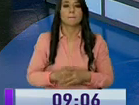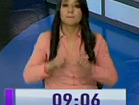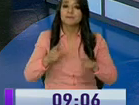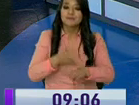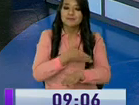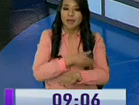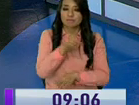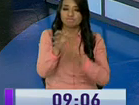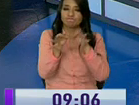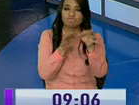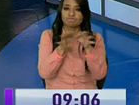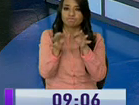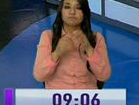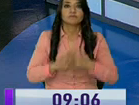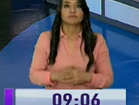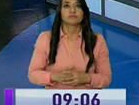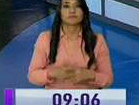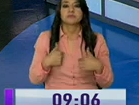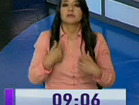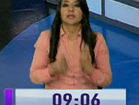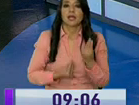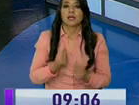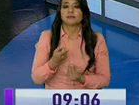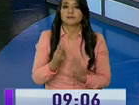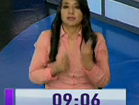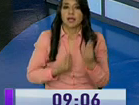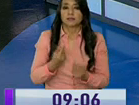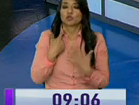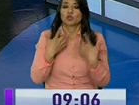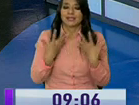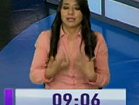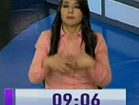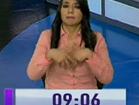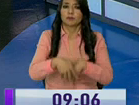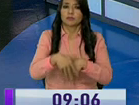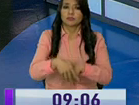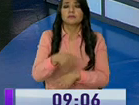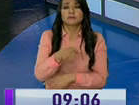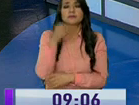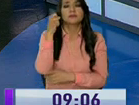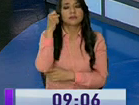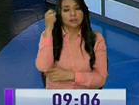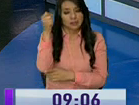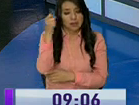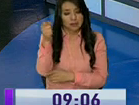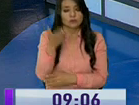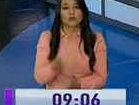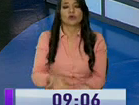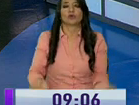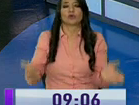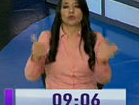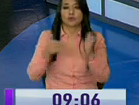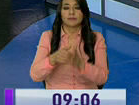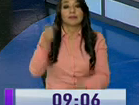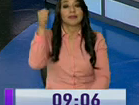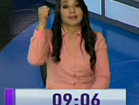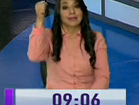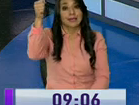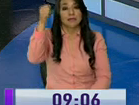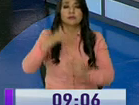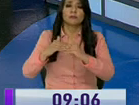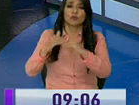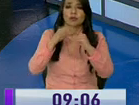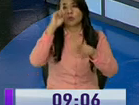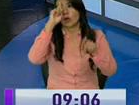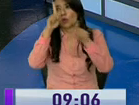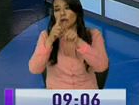que lo que uno puede hacer en estos casos cuando quiere protestar, está en su derecho, la protesta es válida dentro de una democracia. Lo